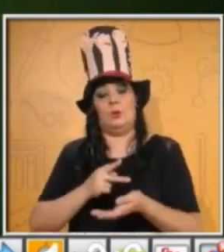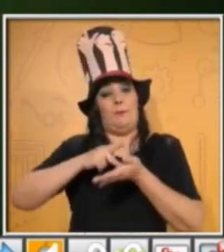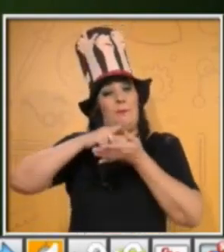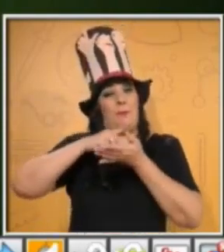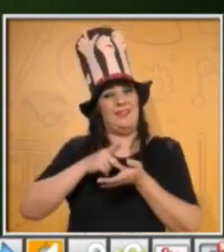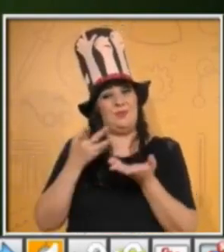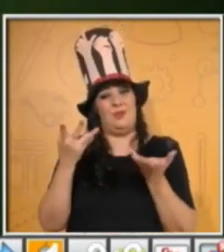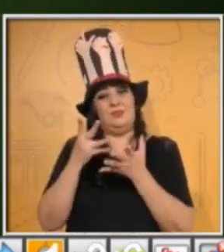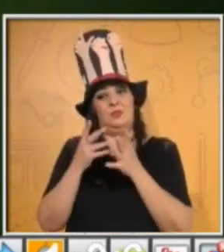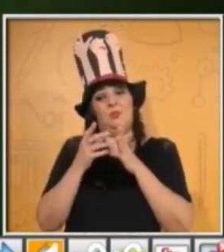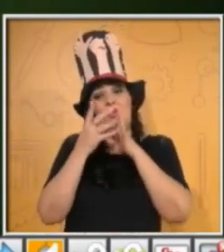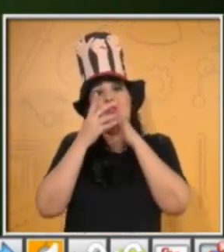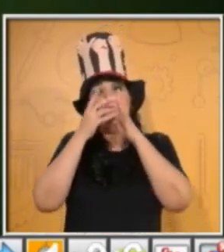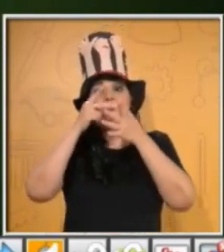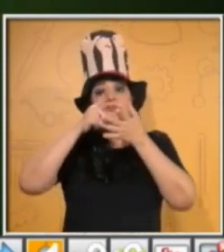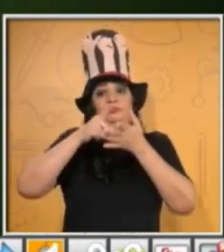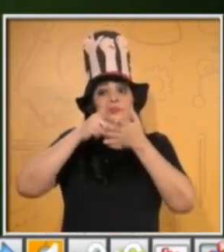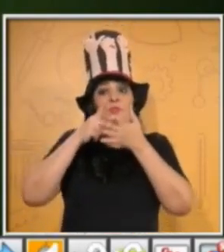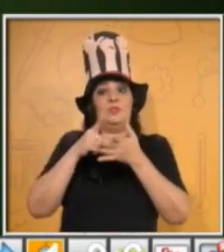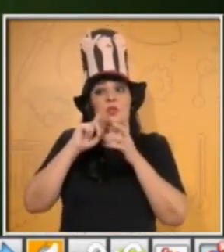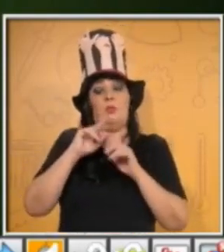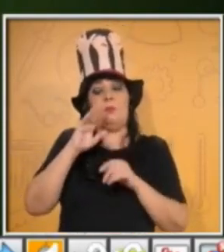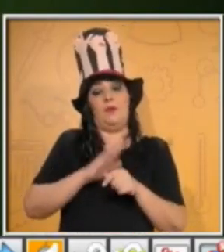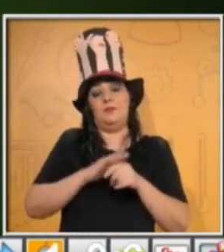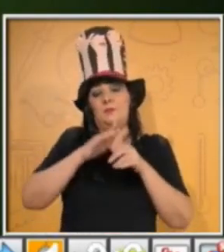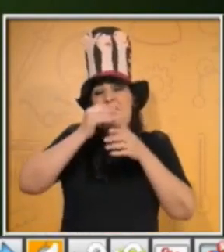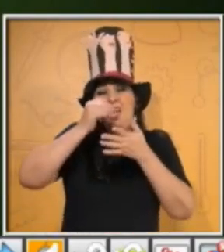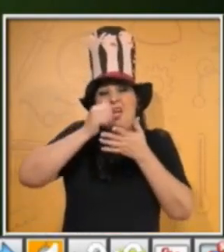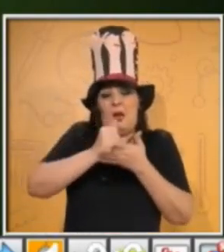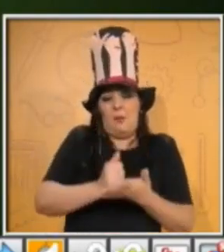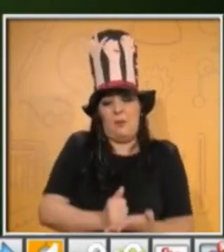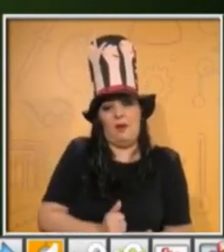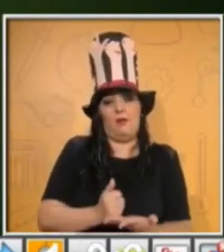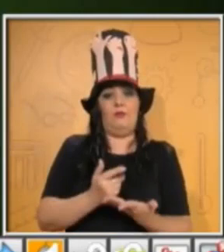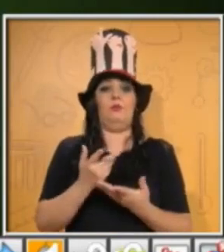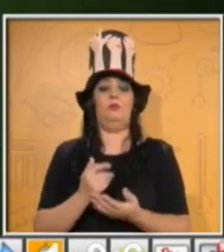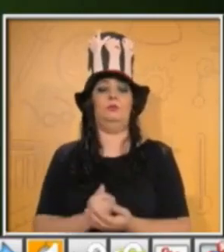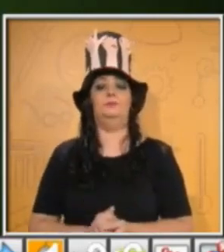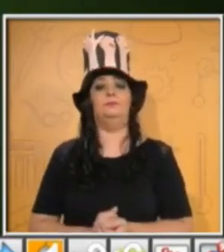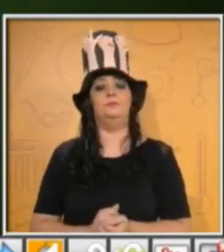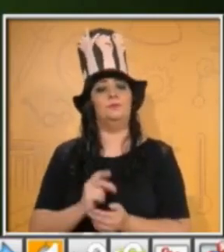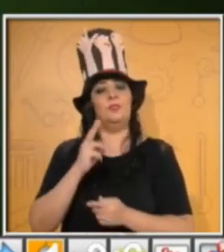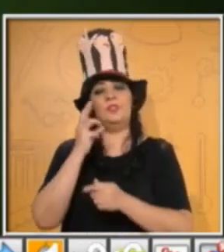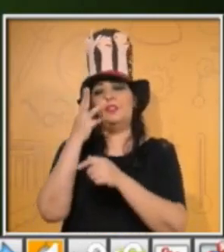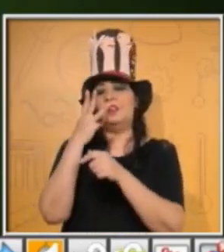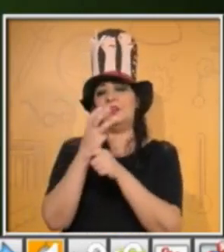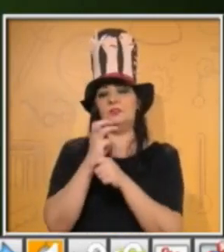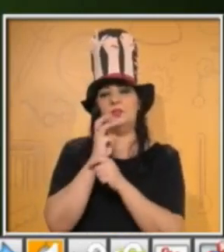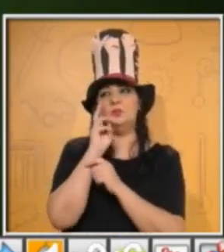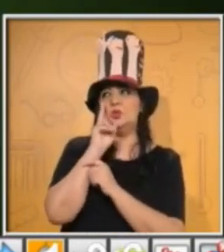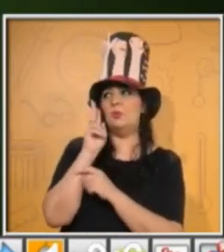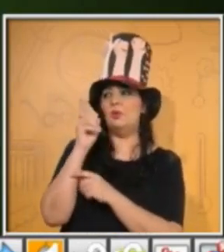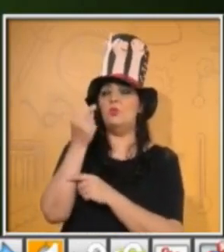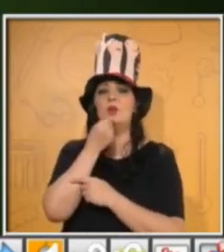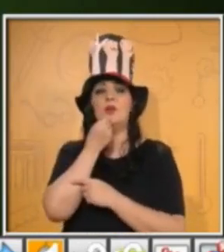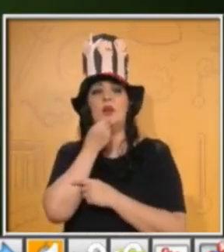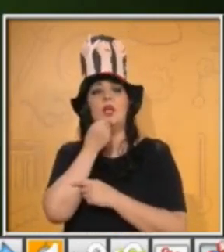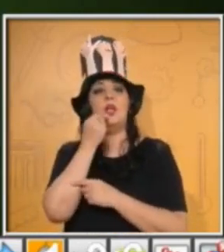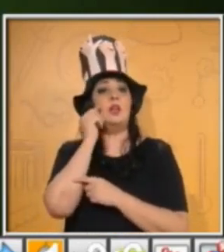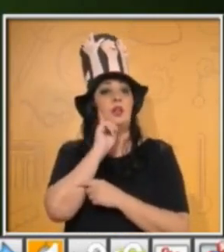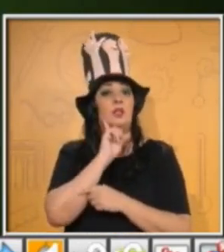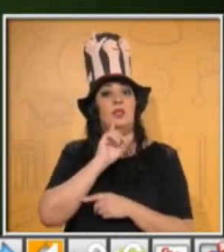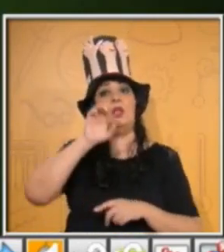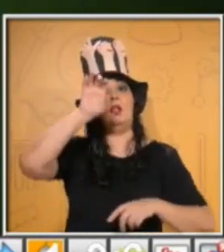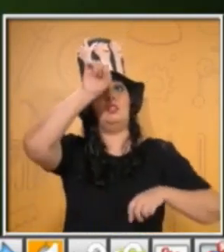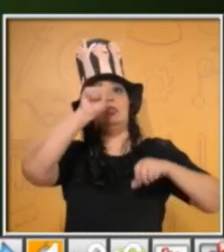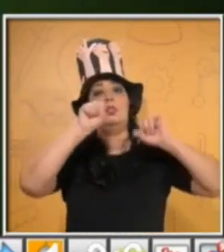tiende a caerse. Exactamente, o bien, en la tercera imagen se ve una niña que está colgada de un pasamanos. ¿Y qué